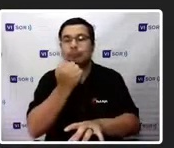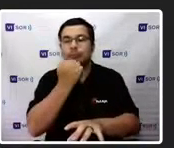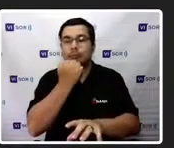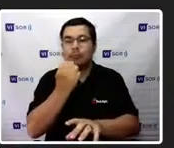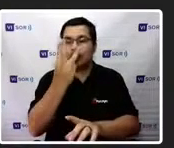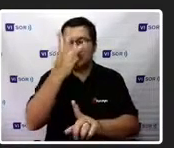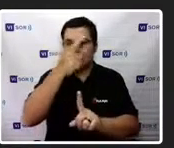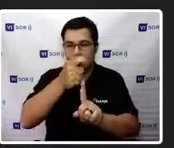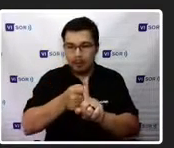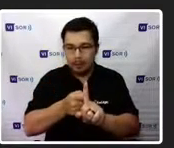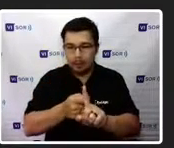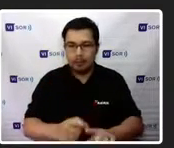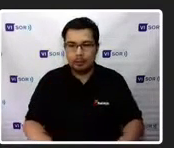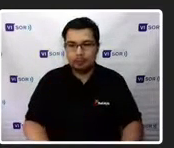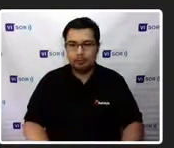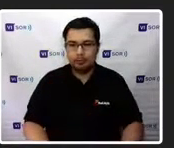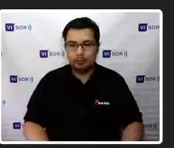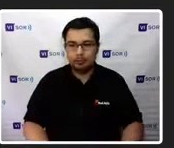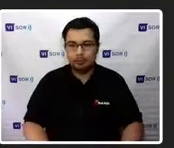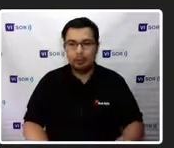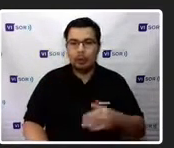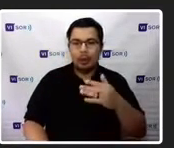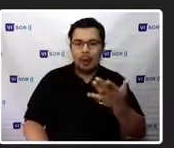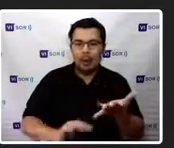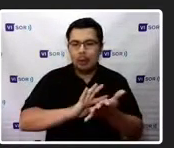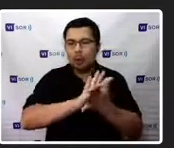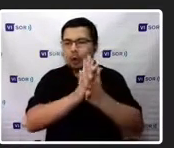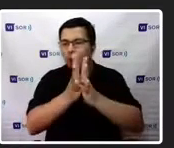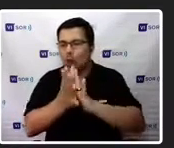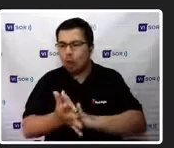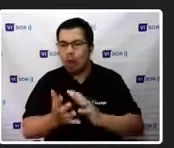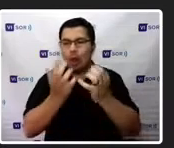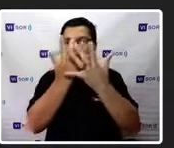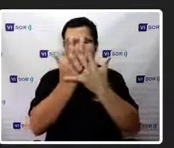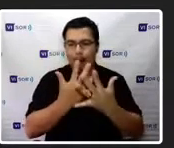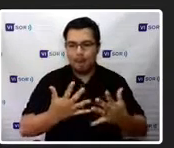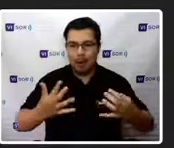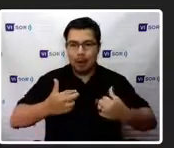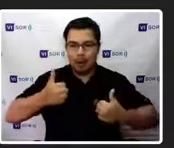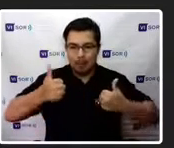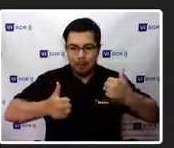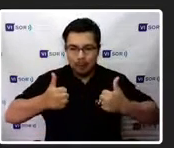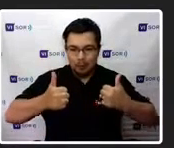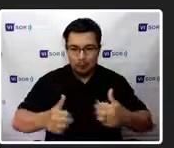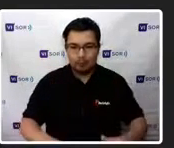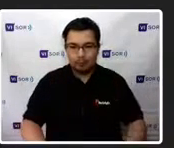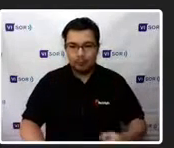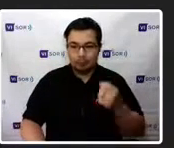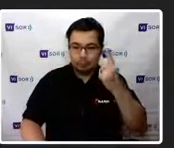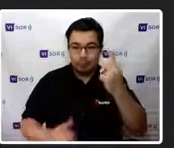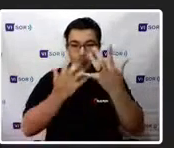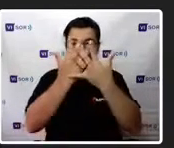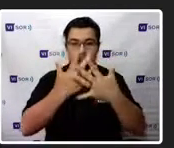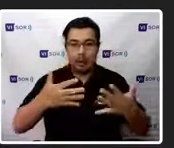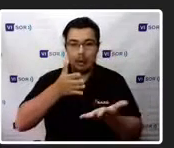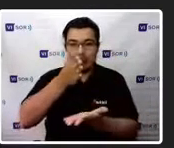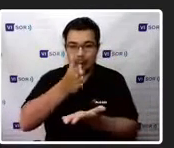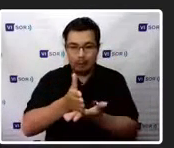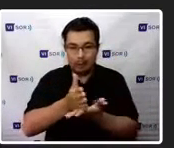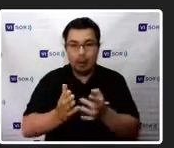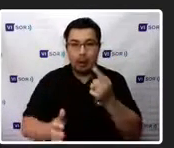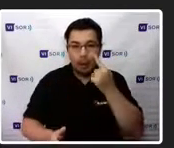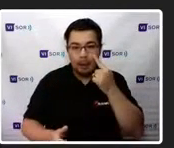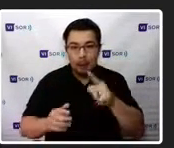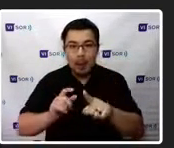Entonces, esta es la parte de la malla profesional, la parte de la malla disciplinar, ¿ya? Y ahora vamos a revisar los componentes